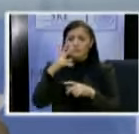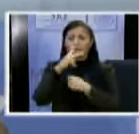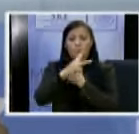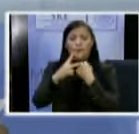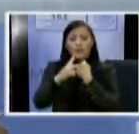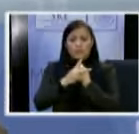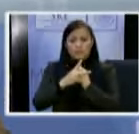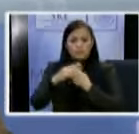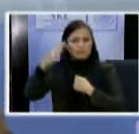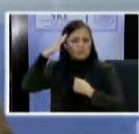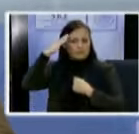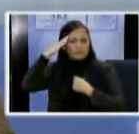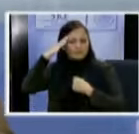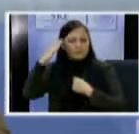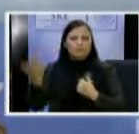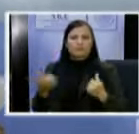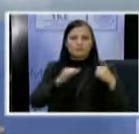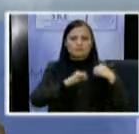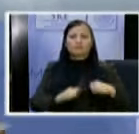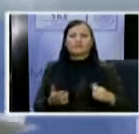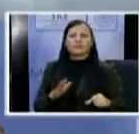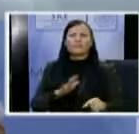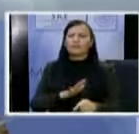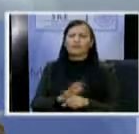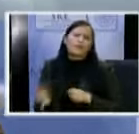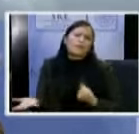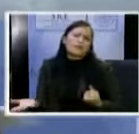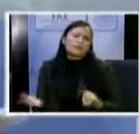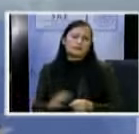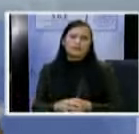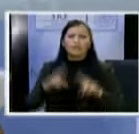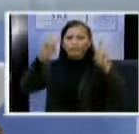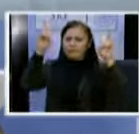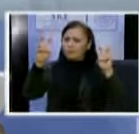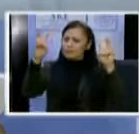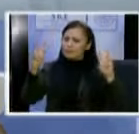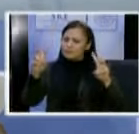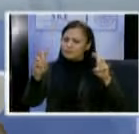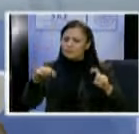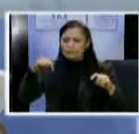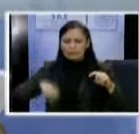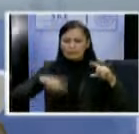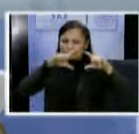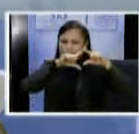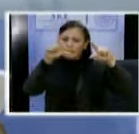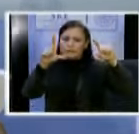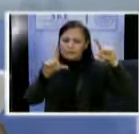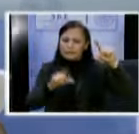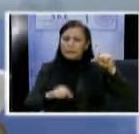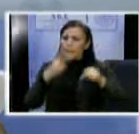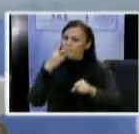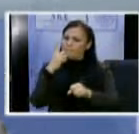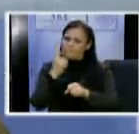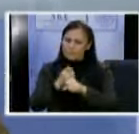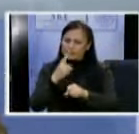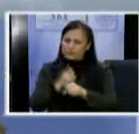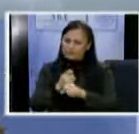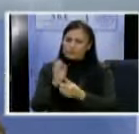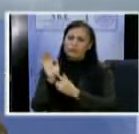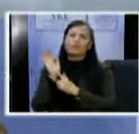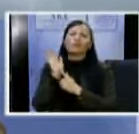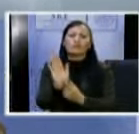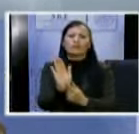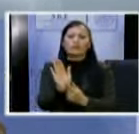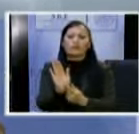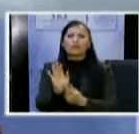Dávila? ¿Cuáles serían exactamente los temas que debería México de poner sobre la mesa? Todos sabemos que va a